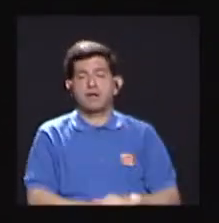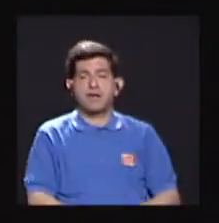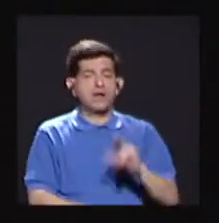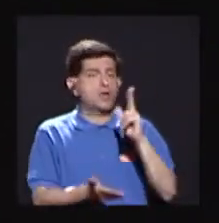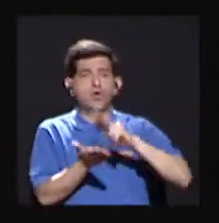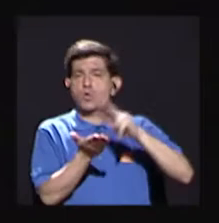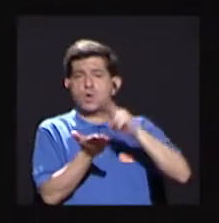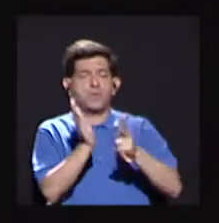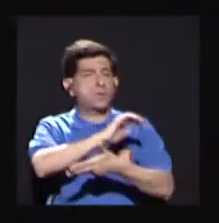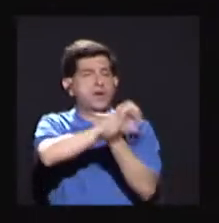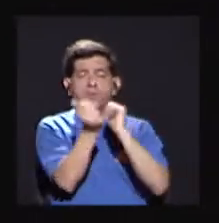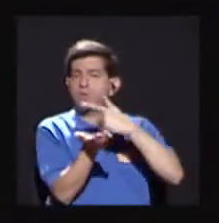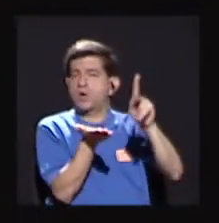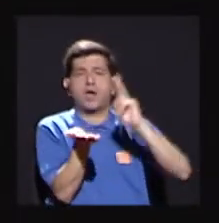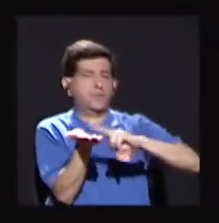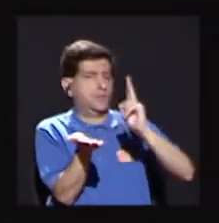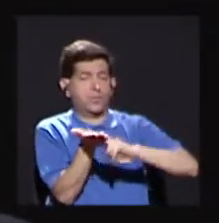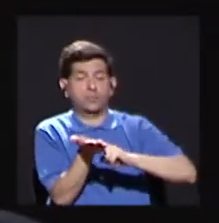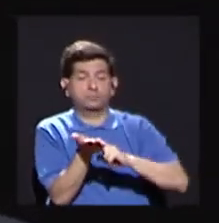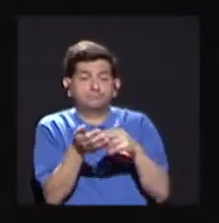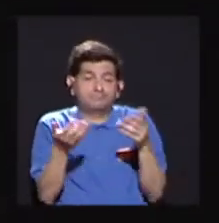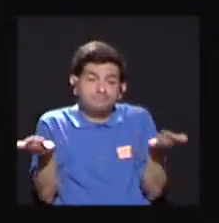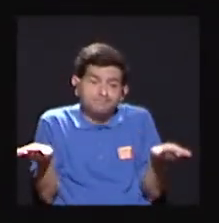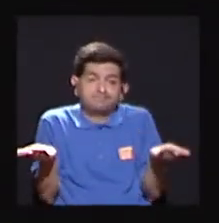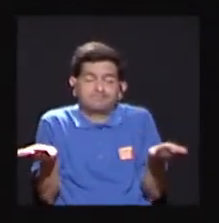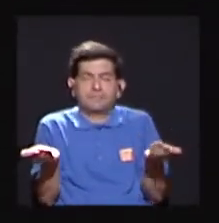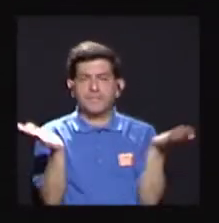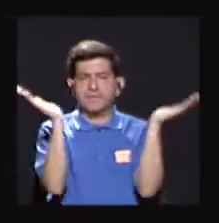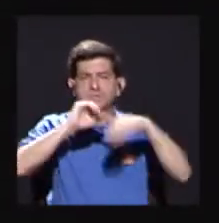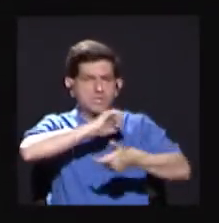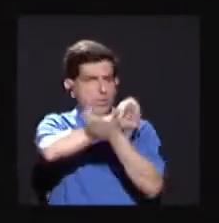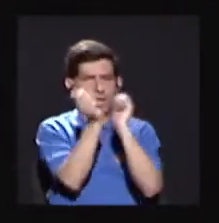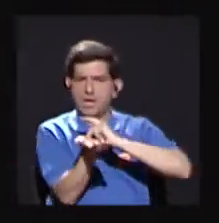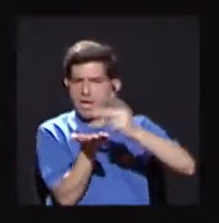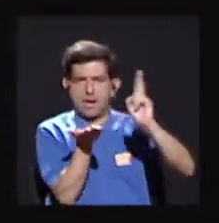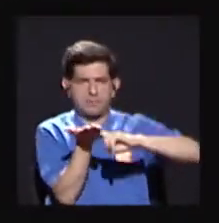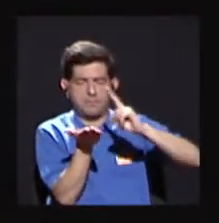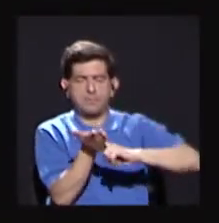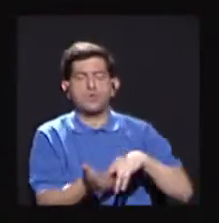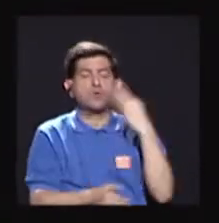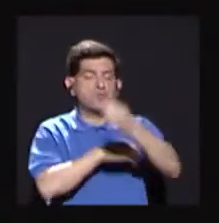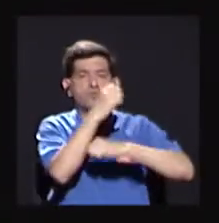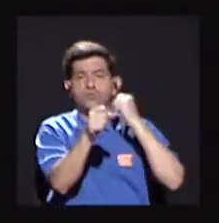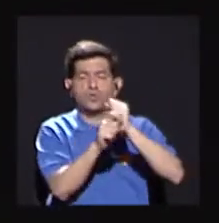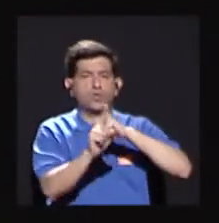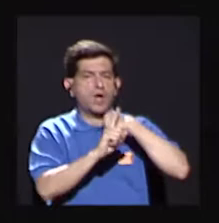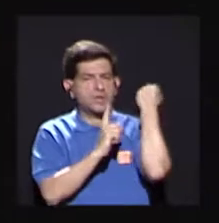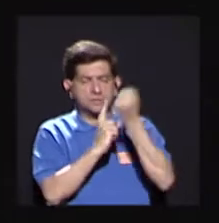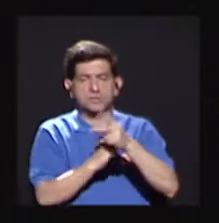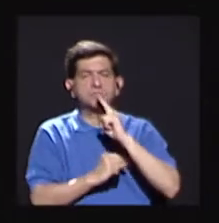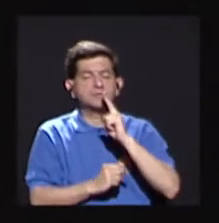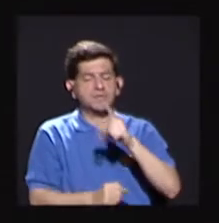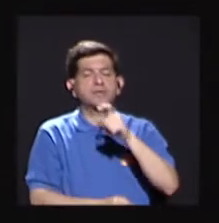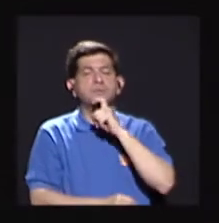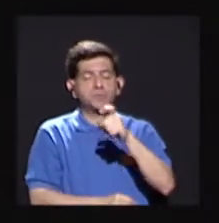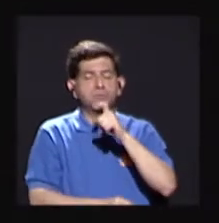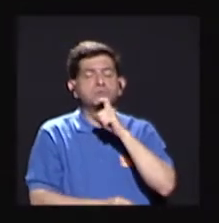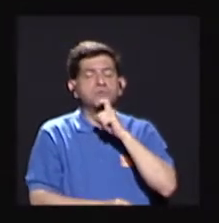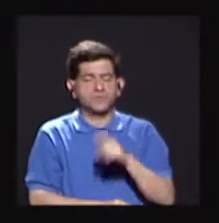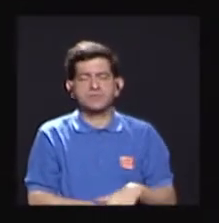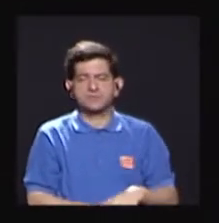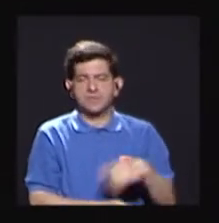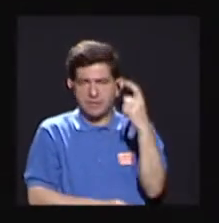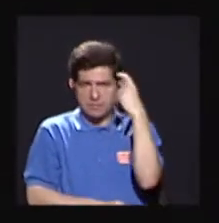aprobar una reforma fiscal bueno que si no hay reforma fiscal el año entrante entraremos en una situación verdaderamente crítica desde el punto de